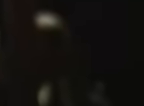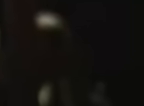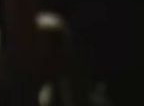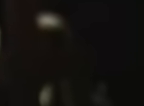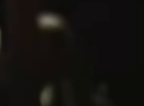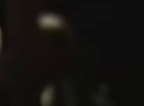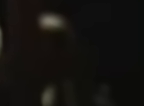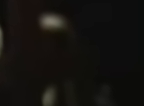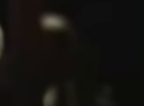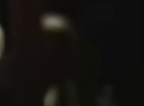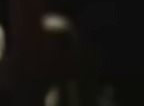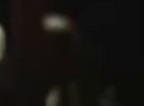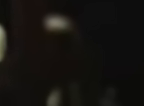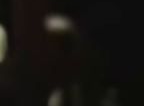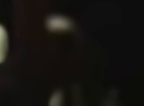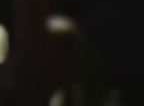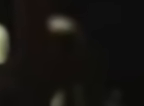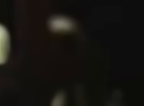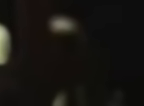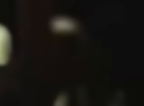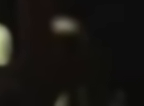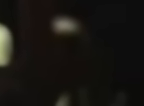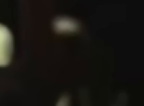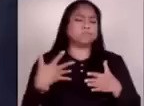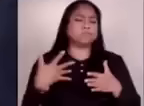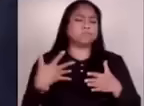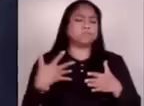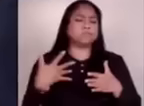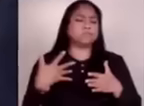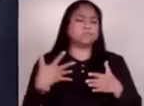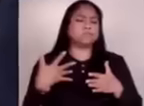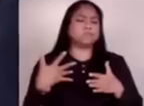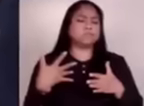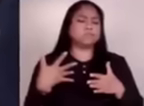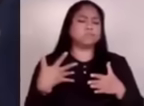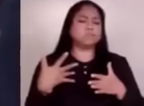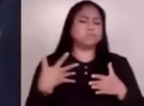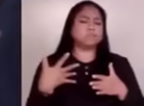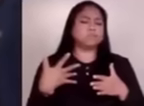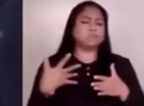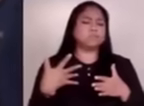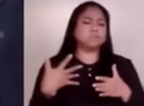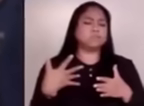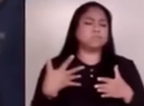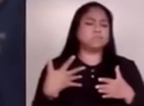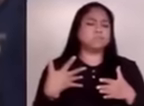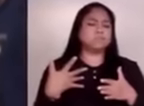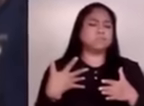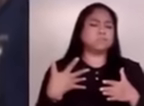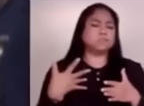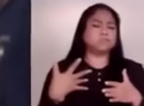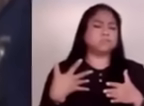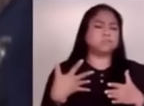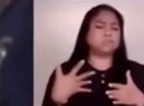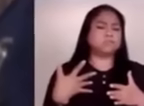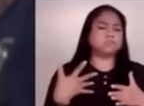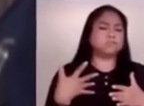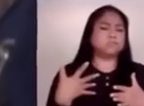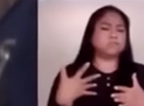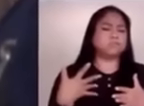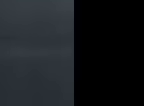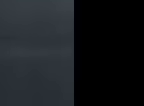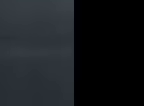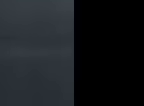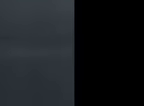y decidirán otorgarle al presidente de la República las facultades para poder remover a la fiscal general y jefa